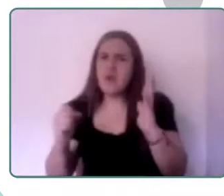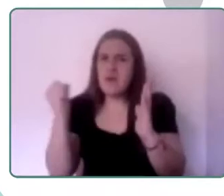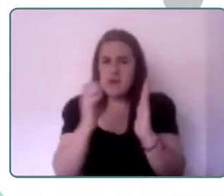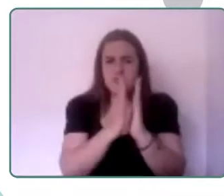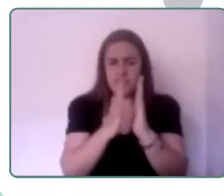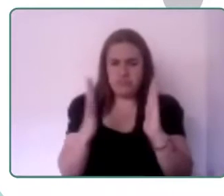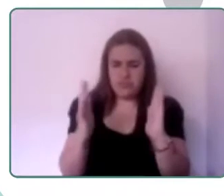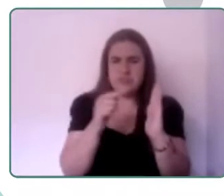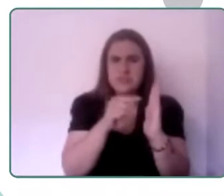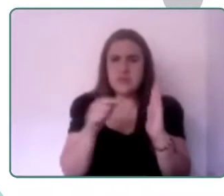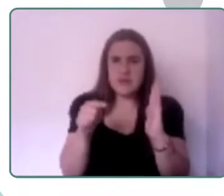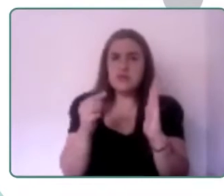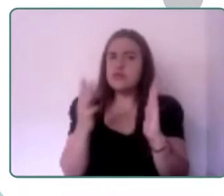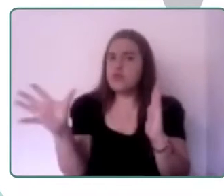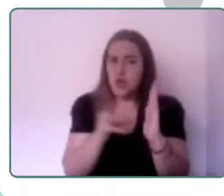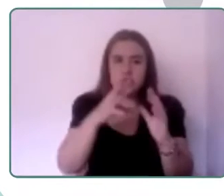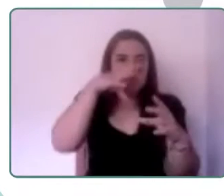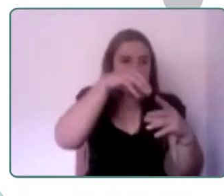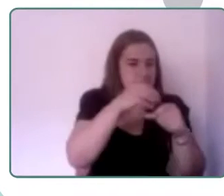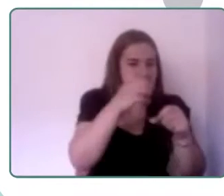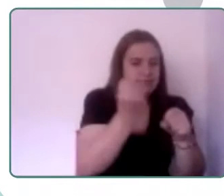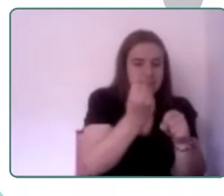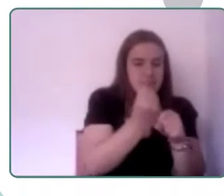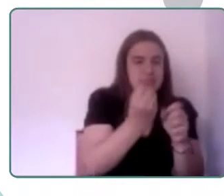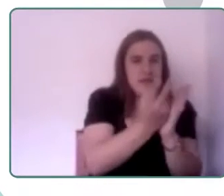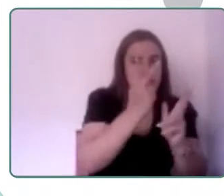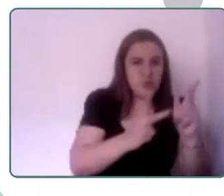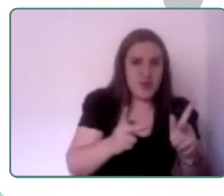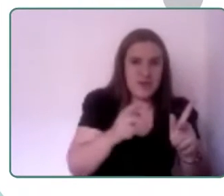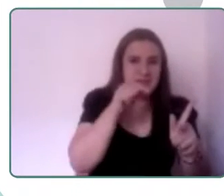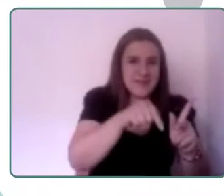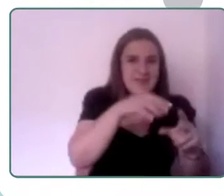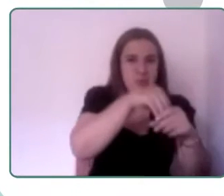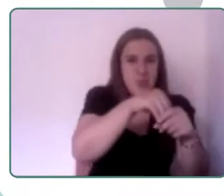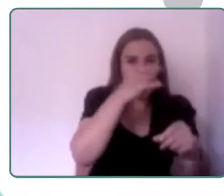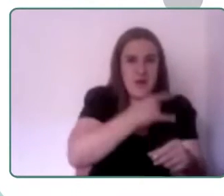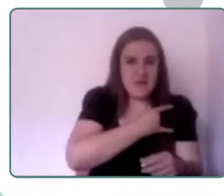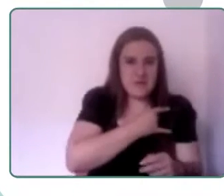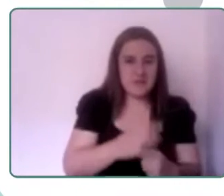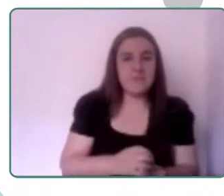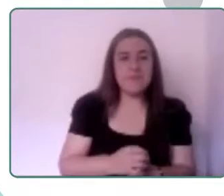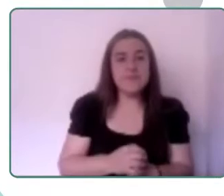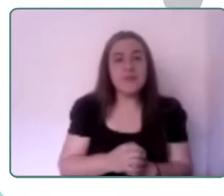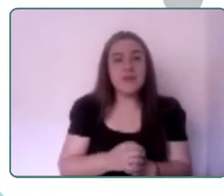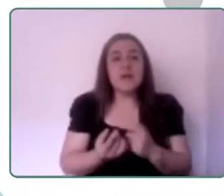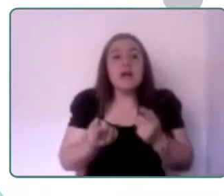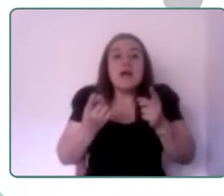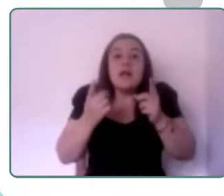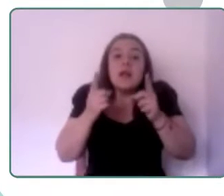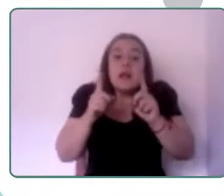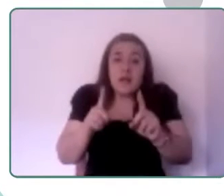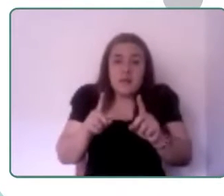que ofrece la UCM. También hicimos el cuestionario a grupo focal a 11 estudiantes líderes